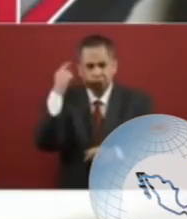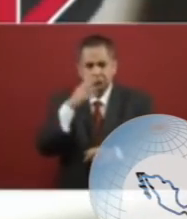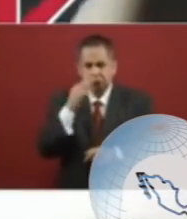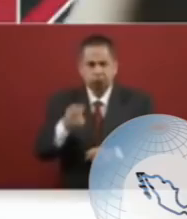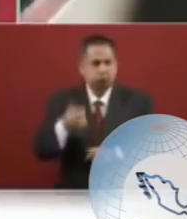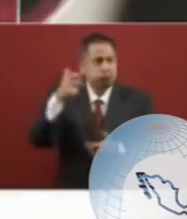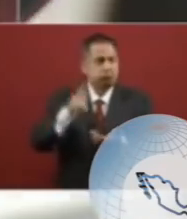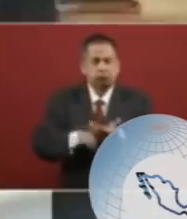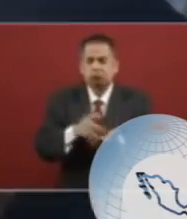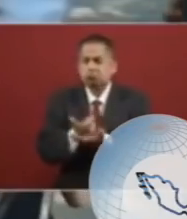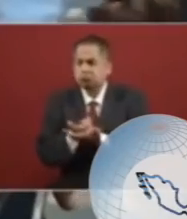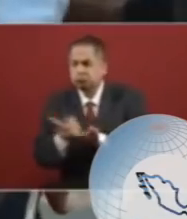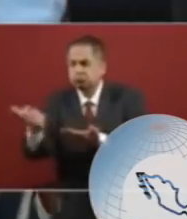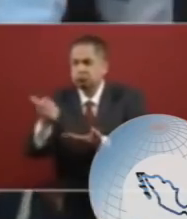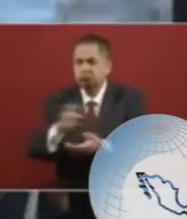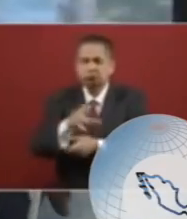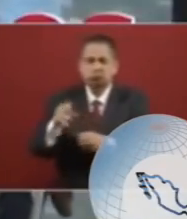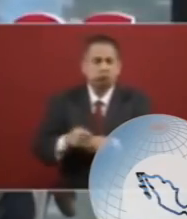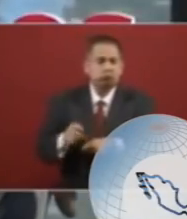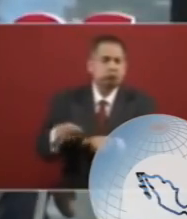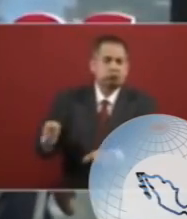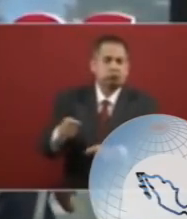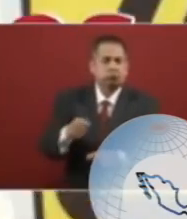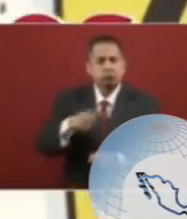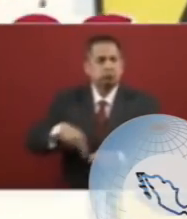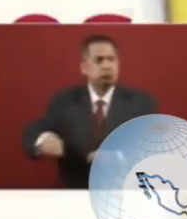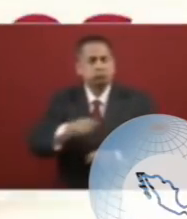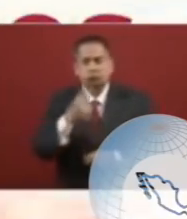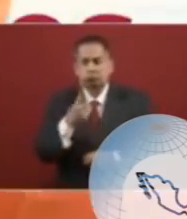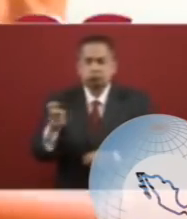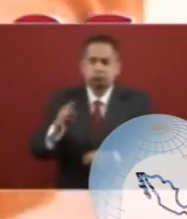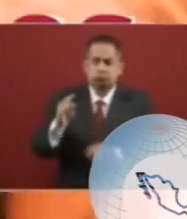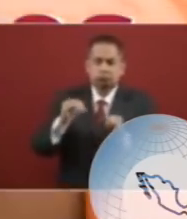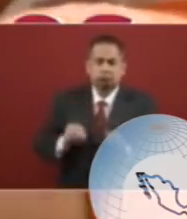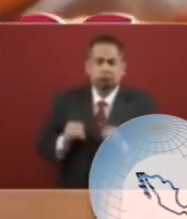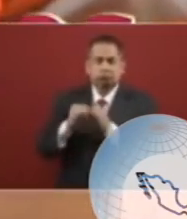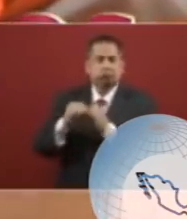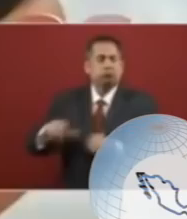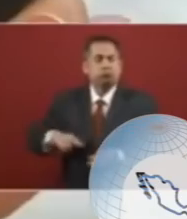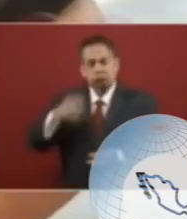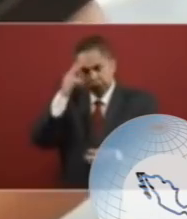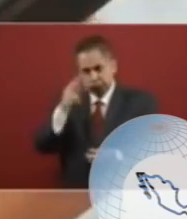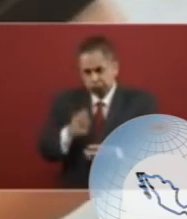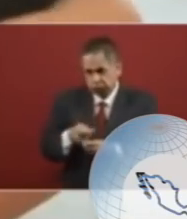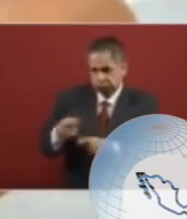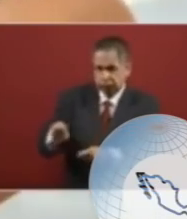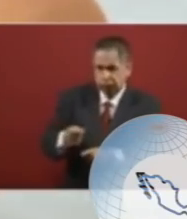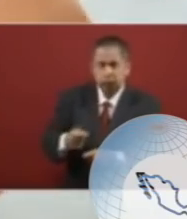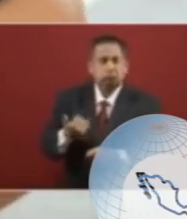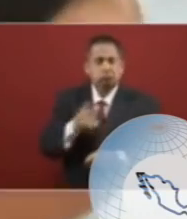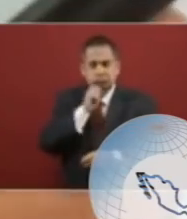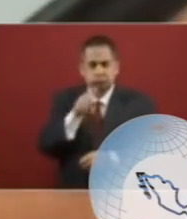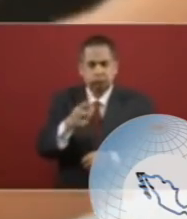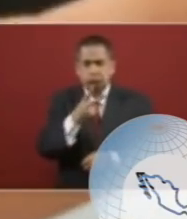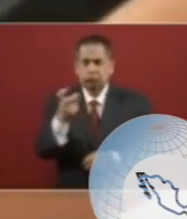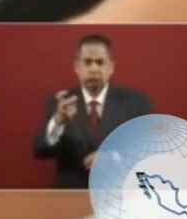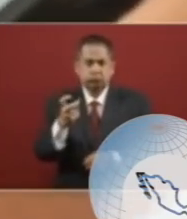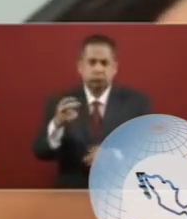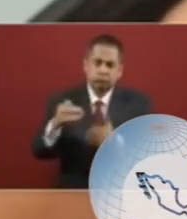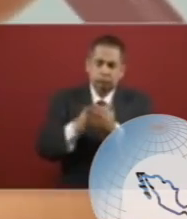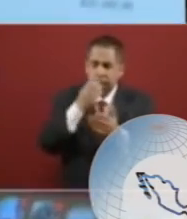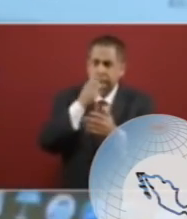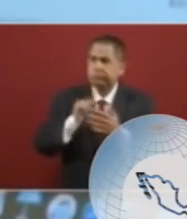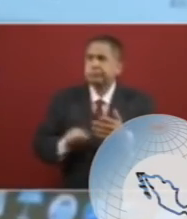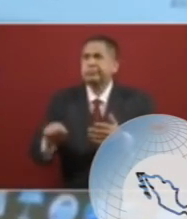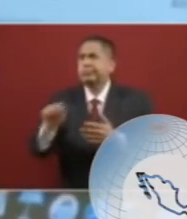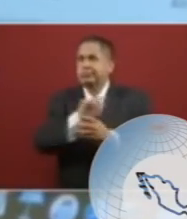cuánto pagan a sus servidores públicos más de 290 instituciones del Gobierno de México y 200 mil escuelas en 32